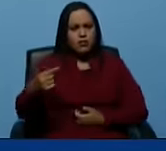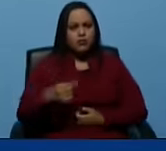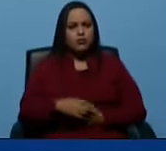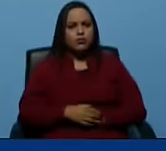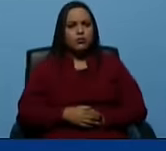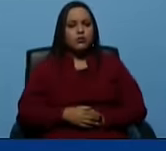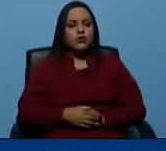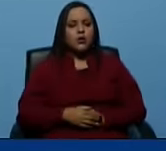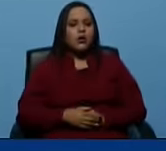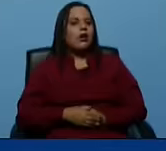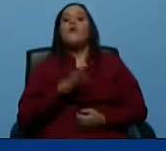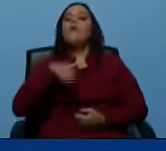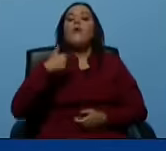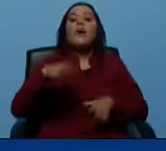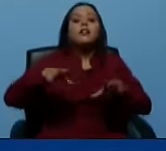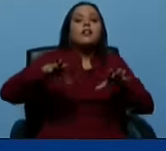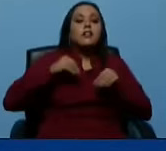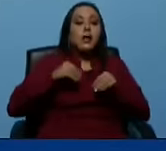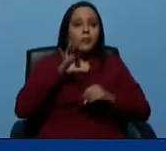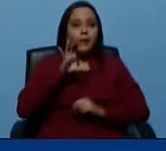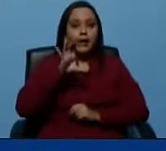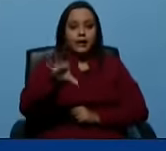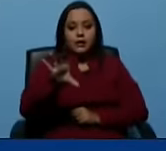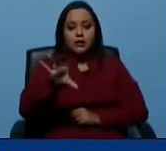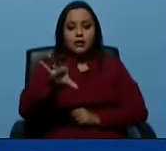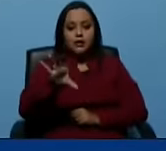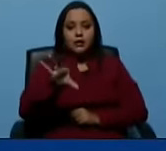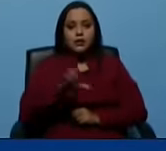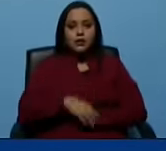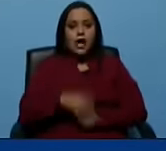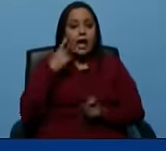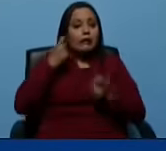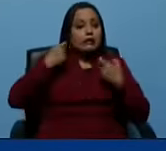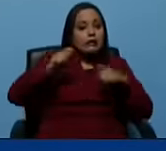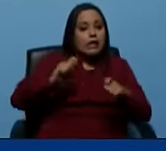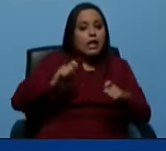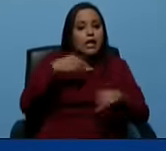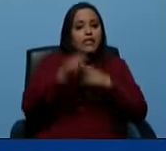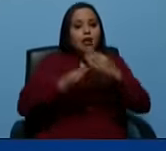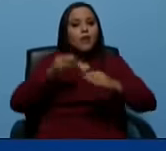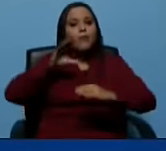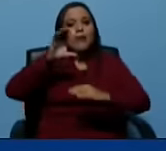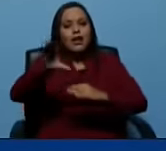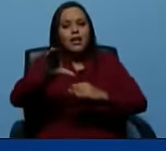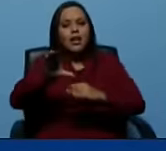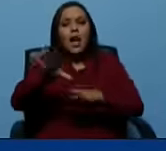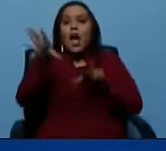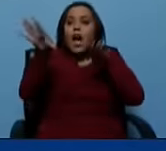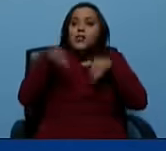¿Puede aceptar un país que se intente convertir en un país tutelado?